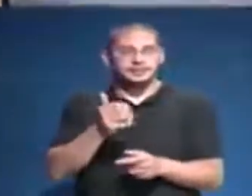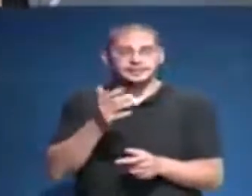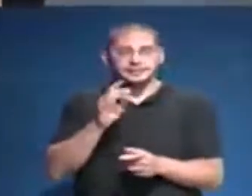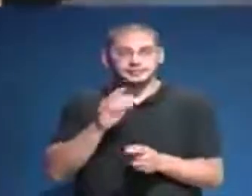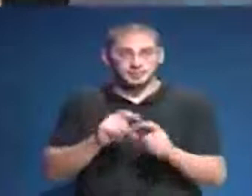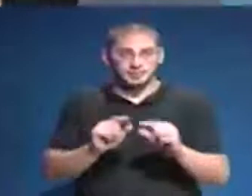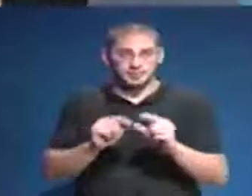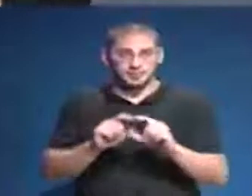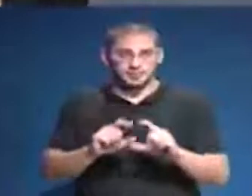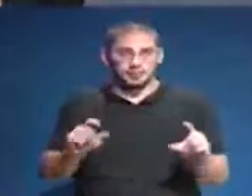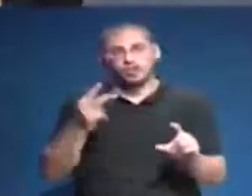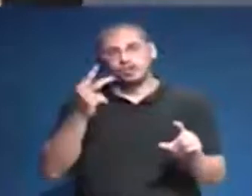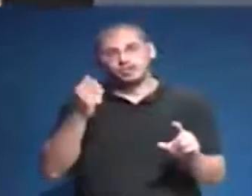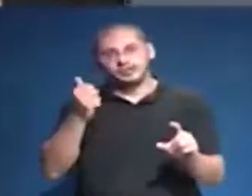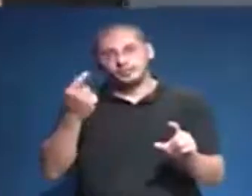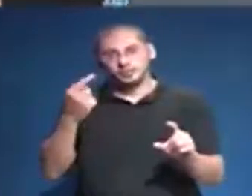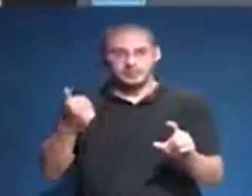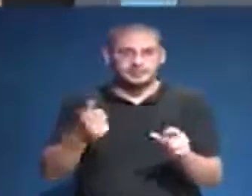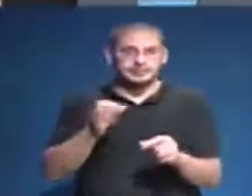WhatsApp. 2616. Sí.